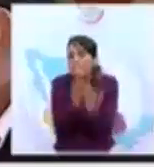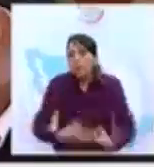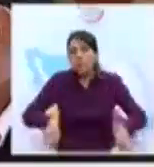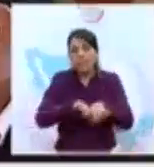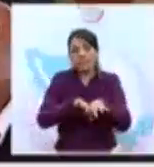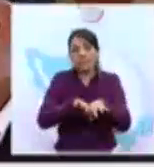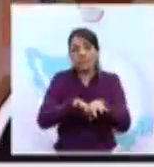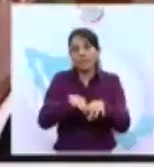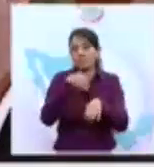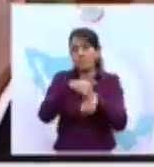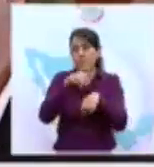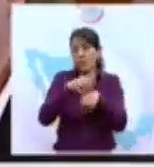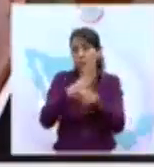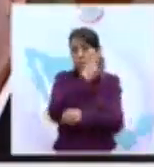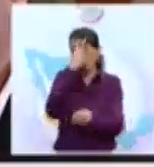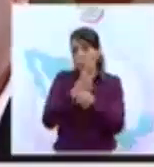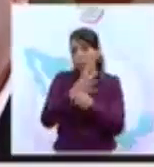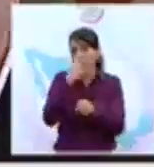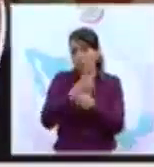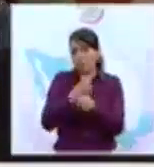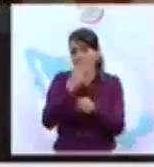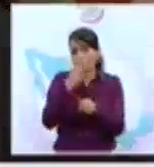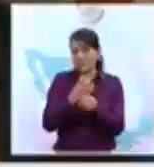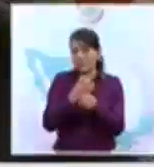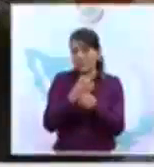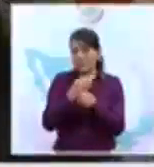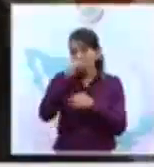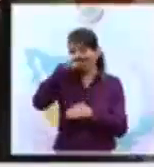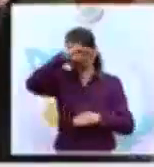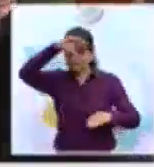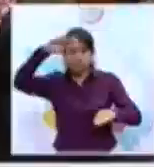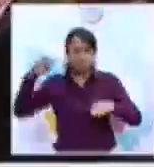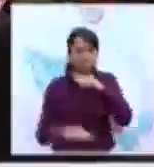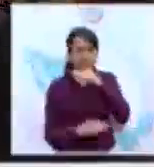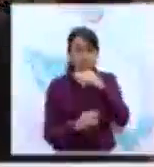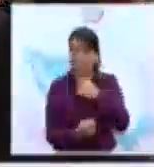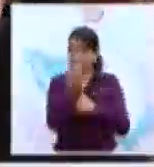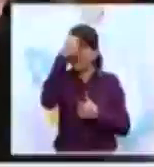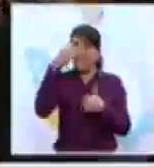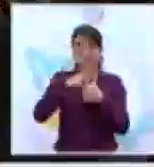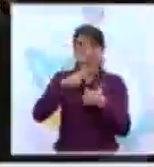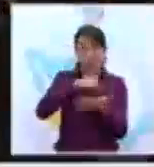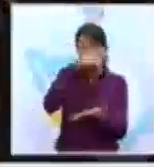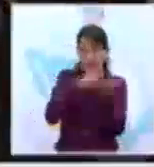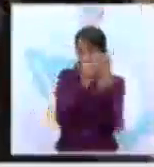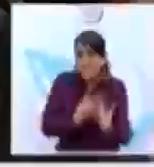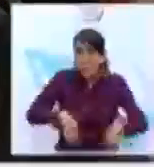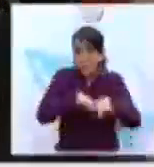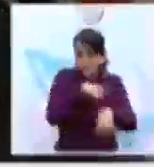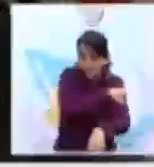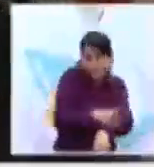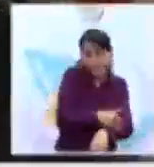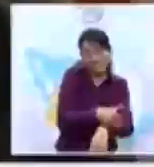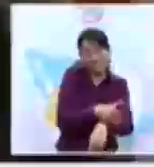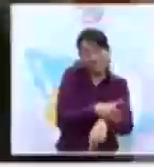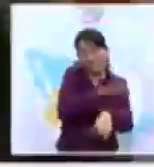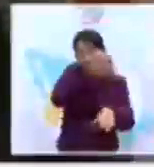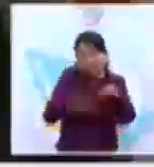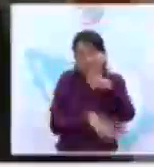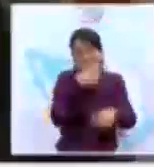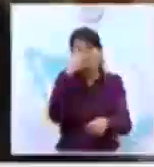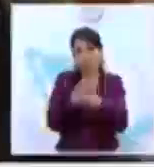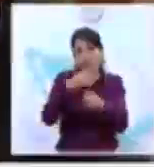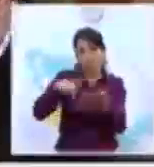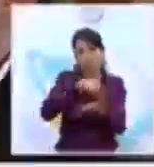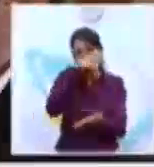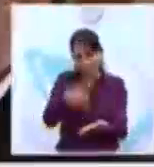importancia. O sea, es verdaderamente grave. ¿Por qué? Porque el mismo gobierno ya lo expresaba Abelardo, ha buscado cómo